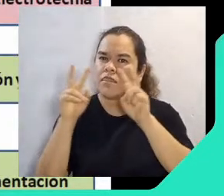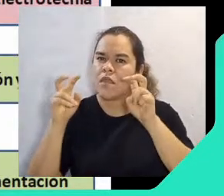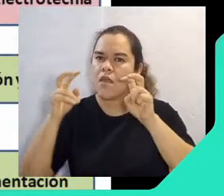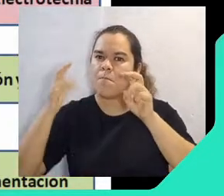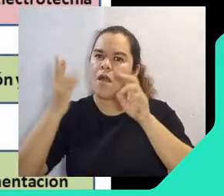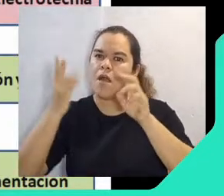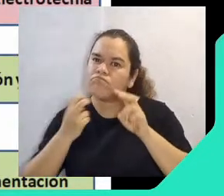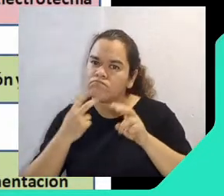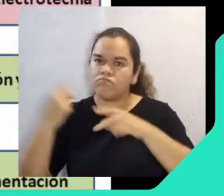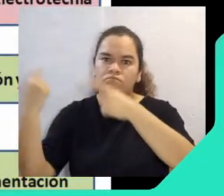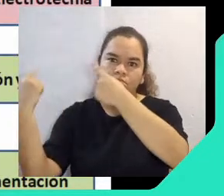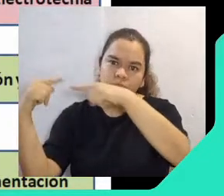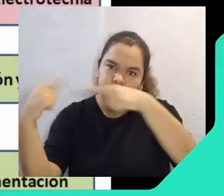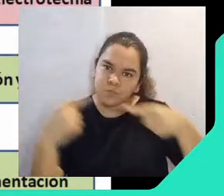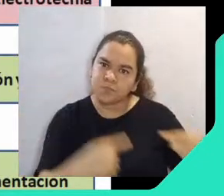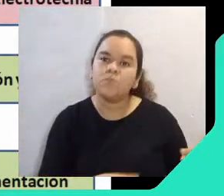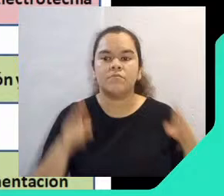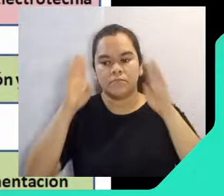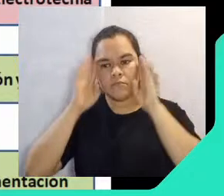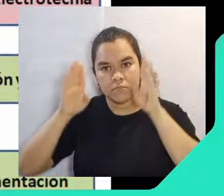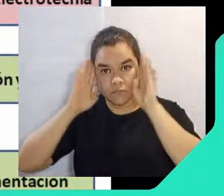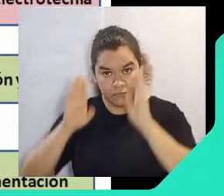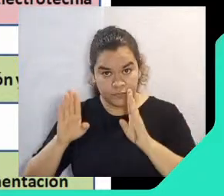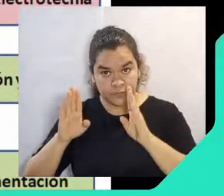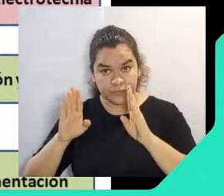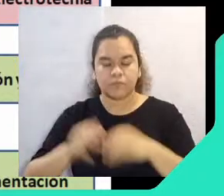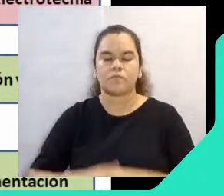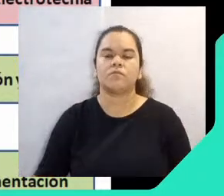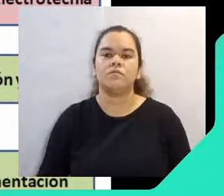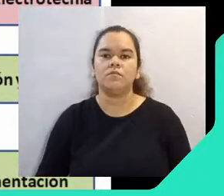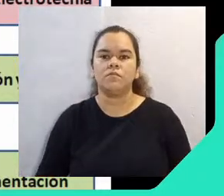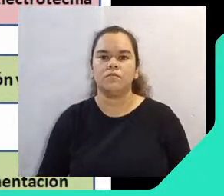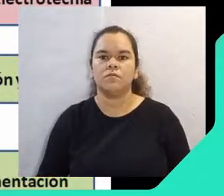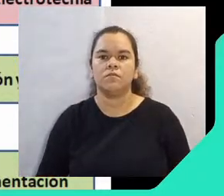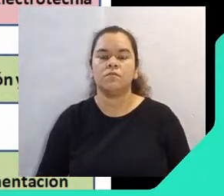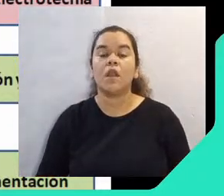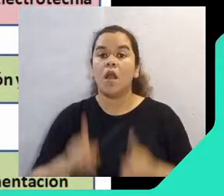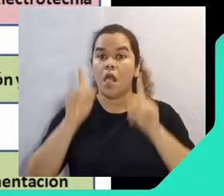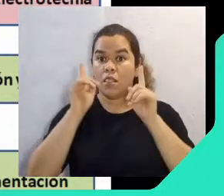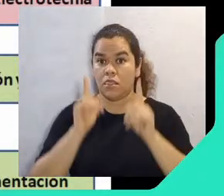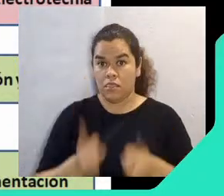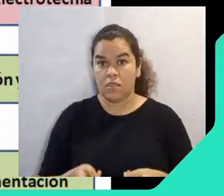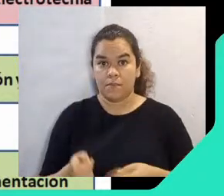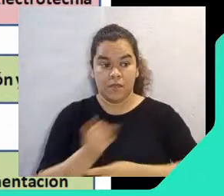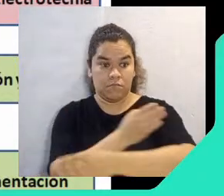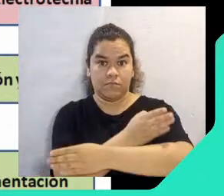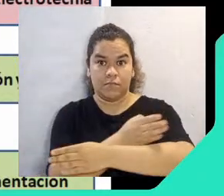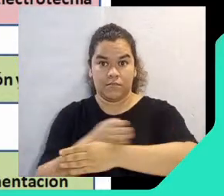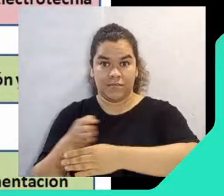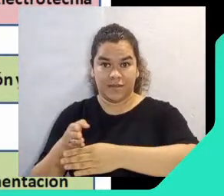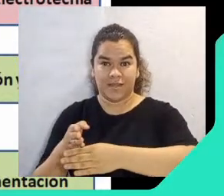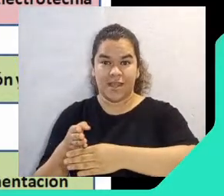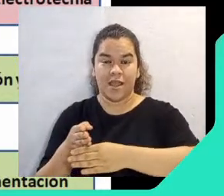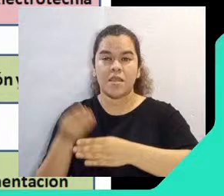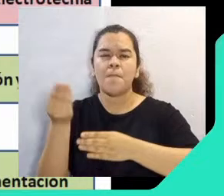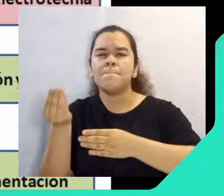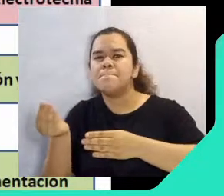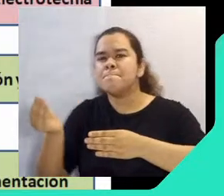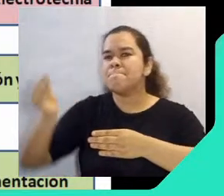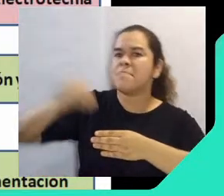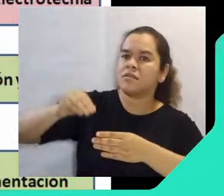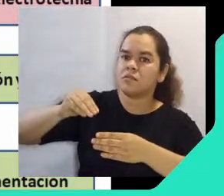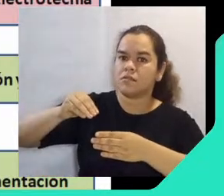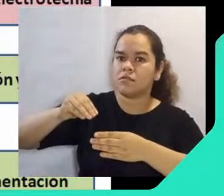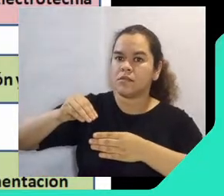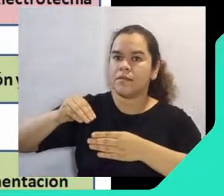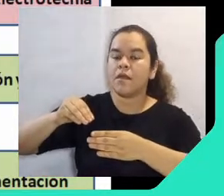práctica en electrónica. A su vez, en nuestra carrera, en la Facultad de Ciencias Exactas, tenemos el plus que tenemos